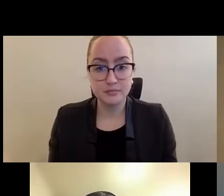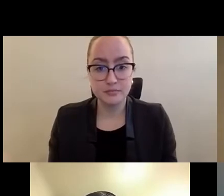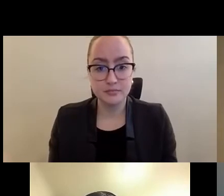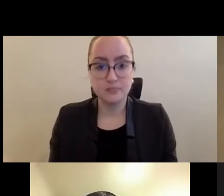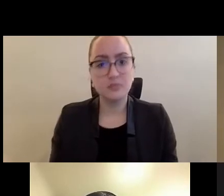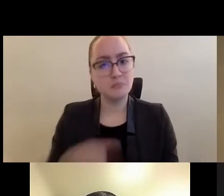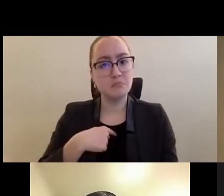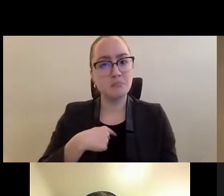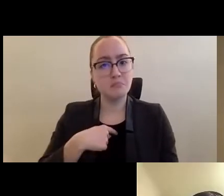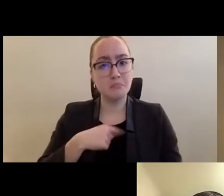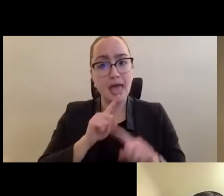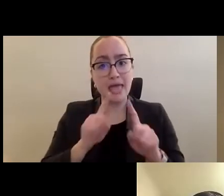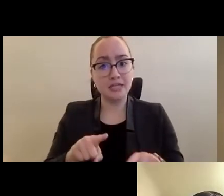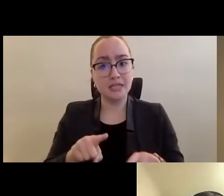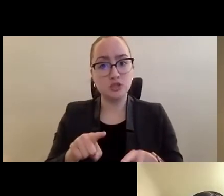exclusivos.